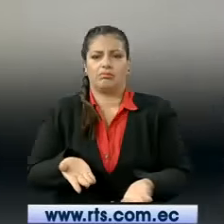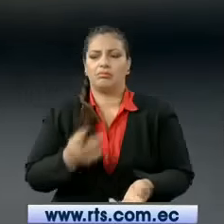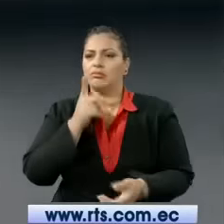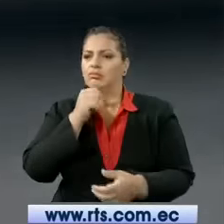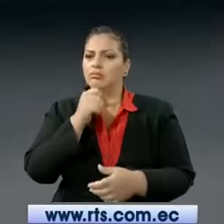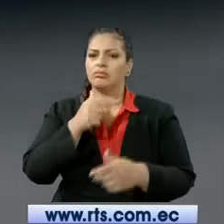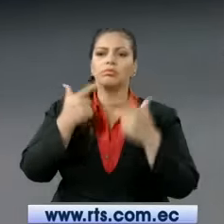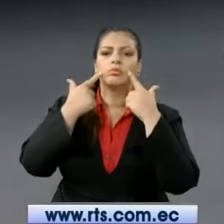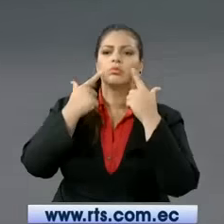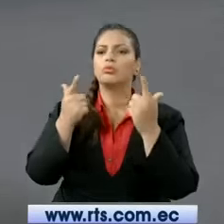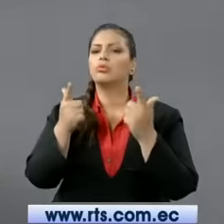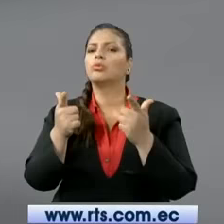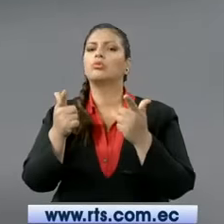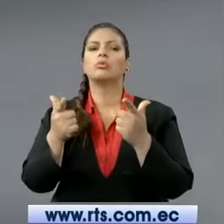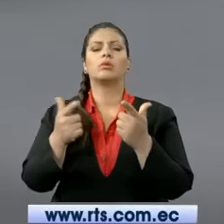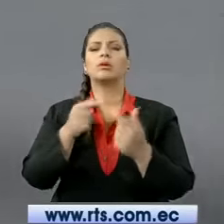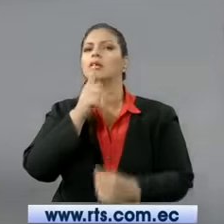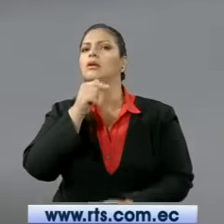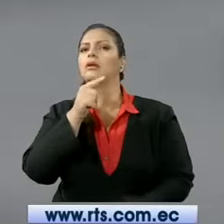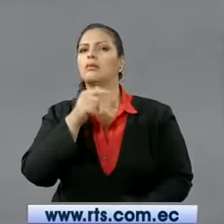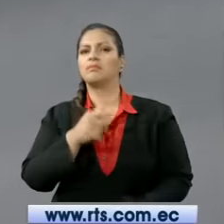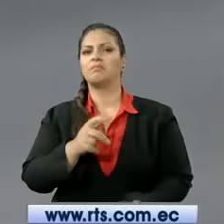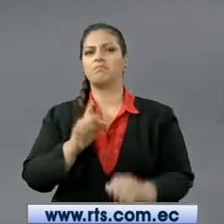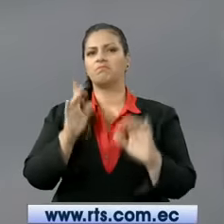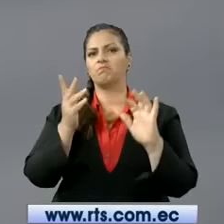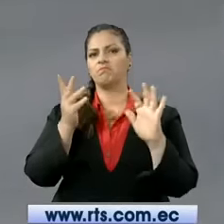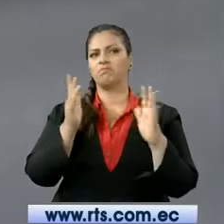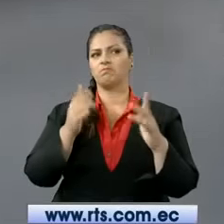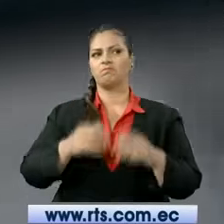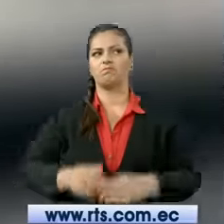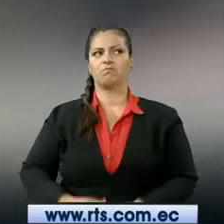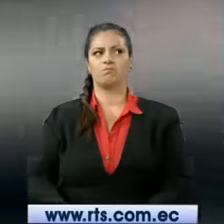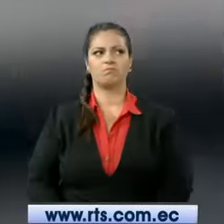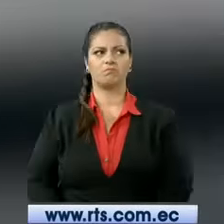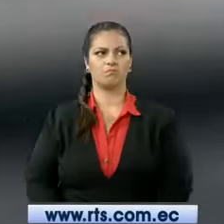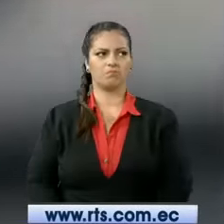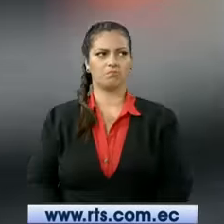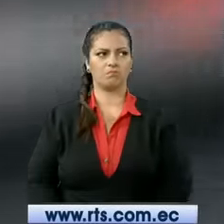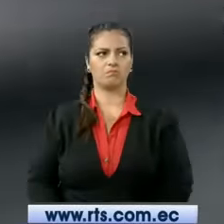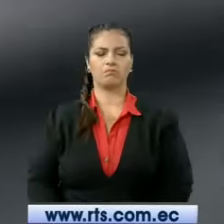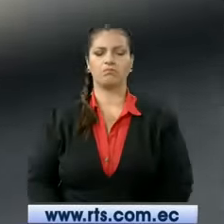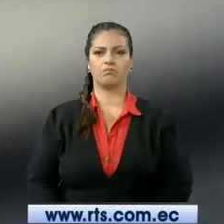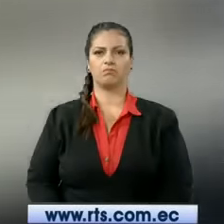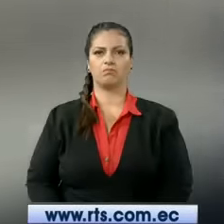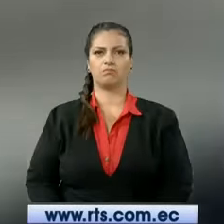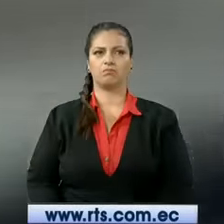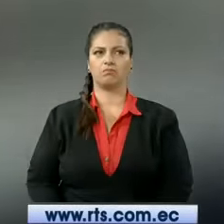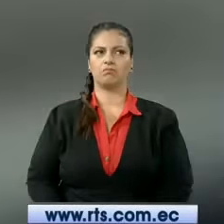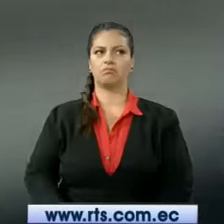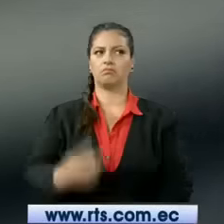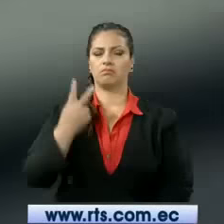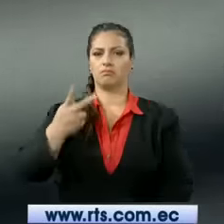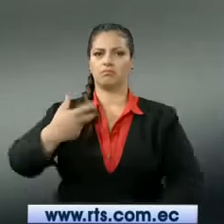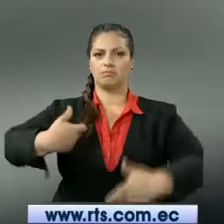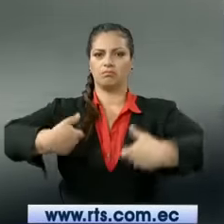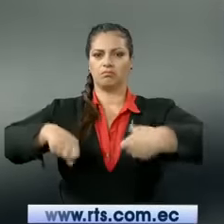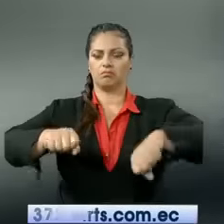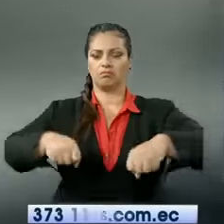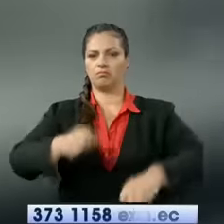nada. Por eso digo yo, cri, cri, cri, cri, cri, cri. Ahí va otra moto sin casco, tres personas, cuatro